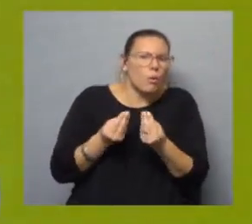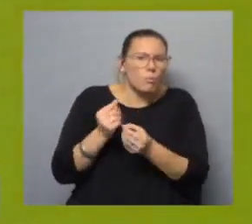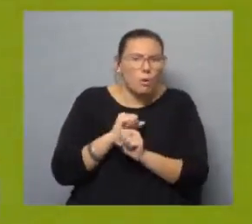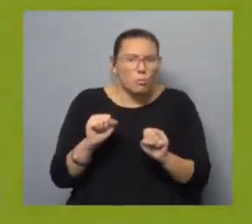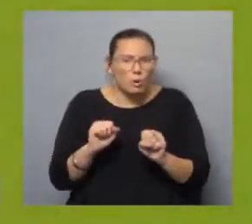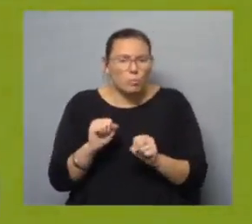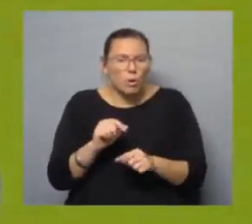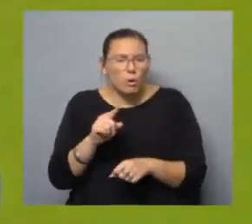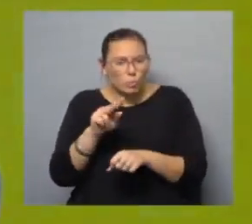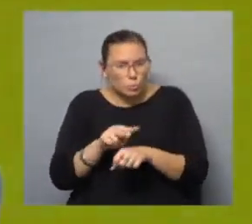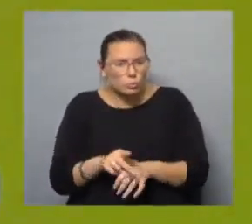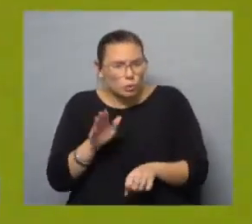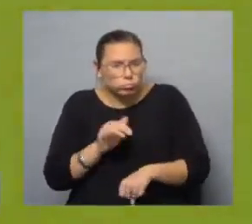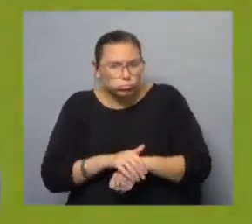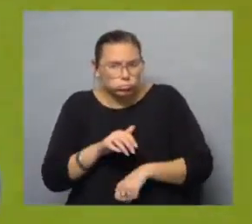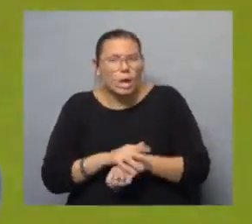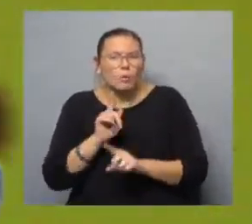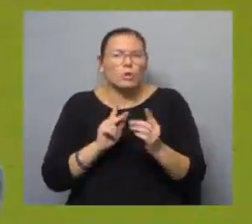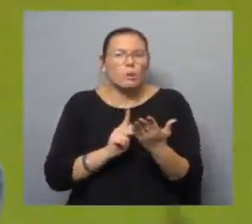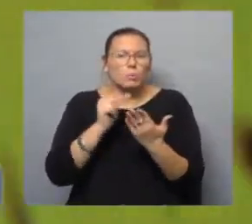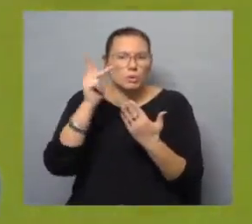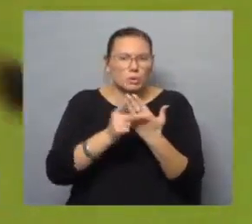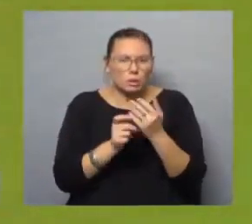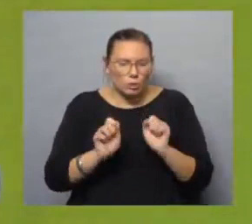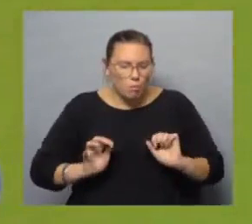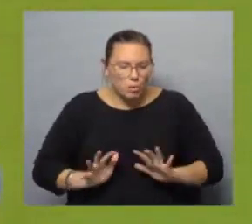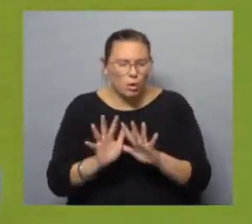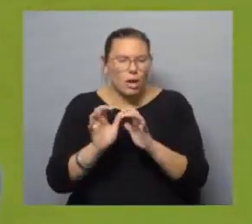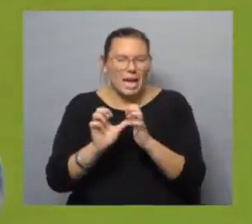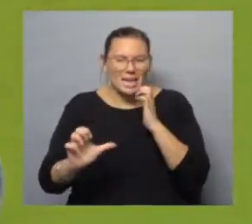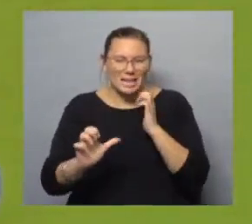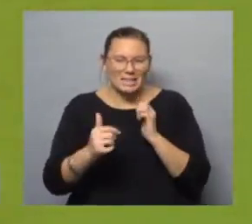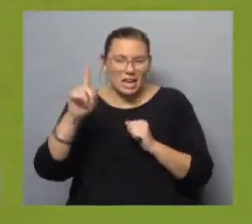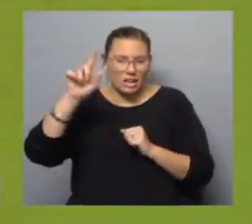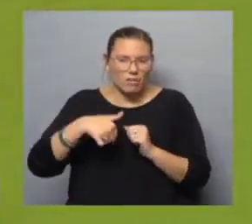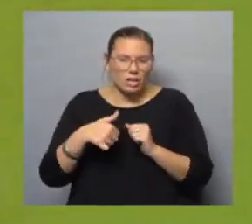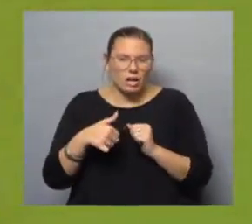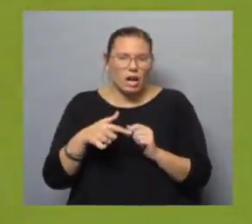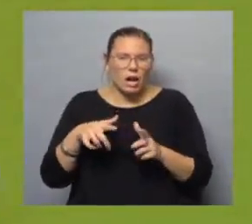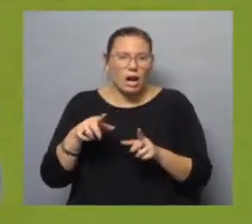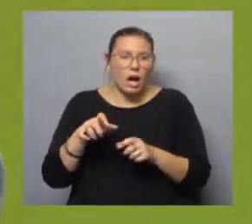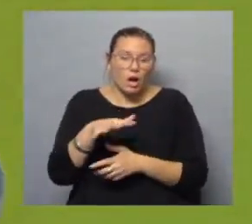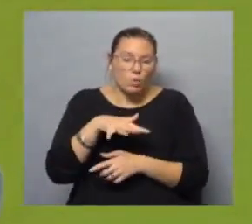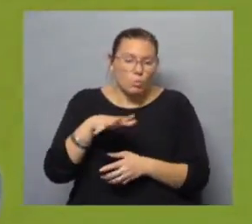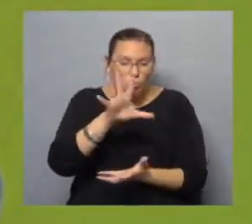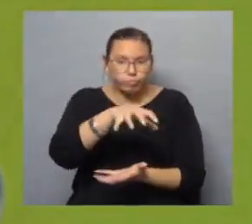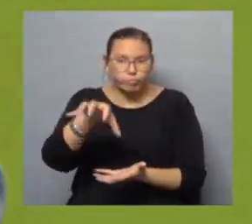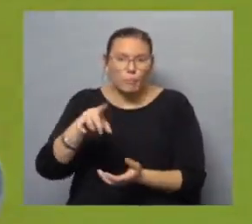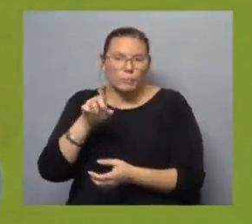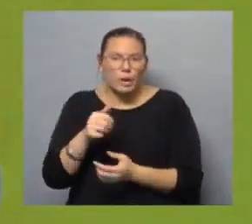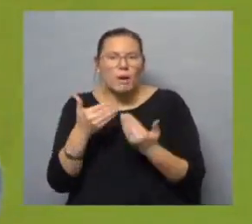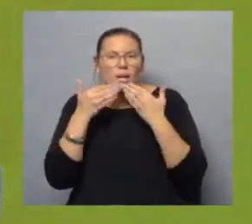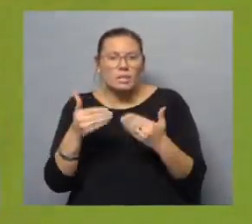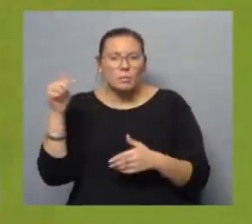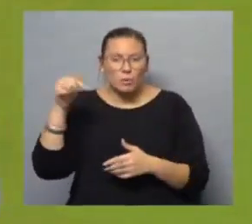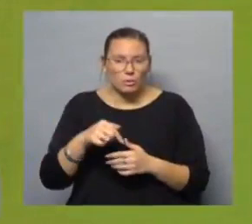uso sostenible? De hecho, hasta hay proyectos que hablan de producir energía a partir de recursos de algunos de estos acuíferos. Le agradecemos muchísimo